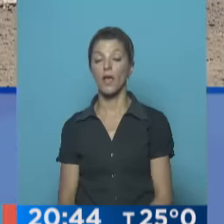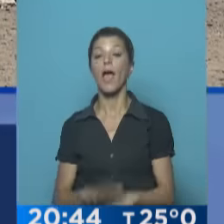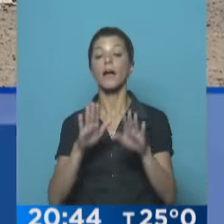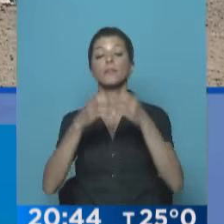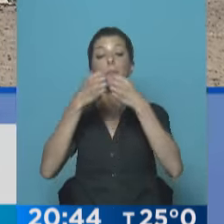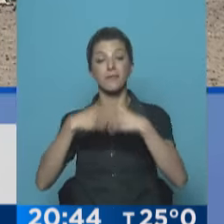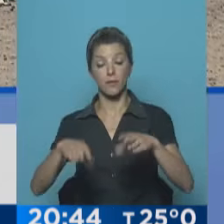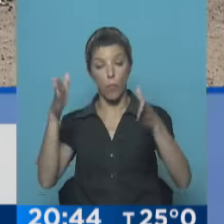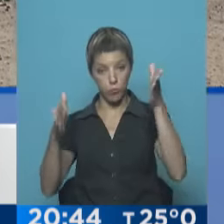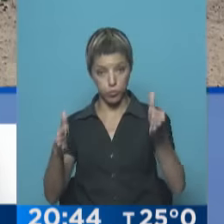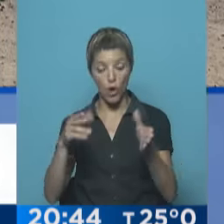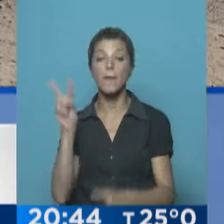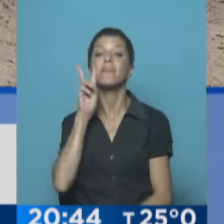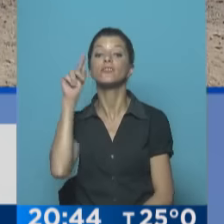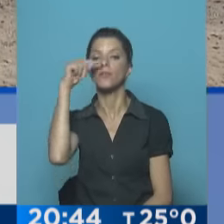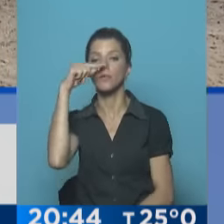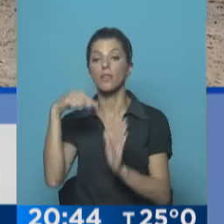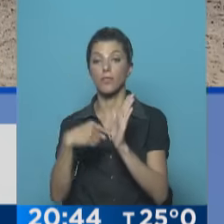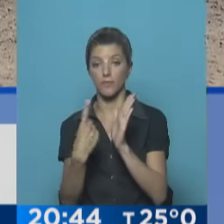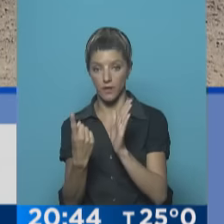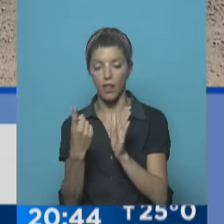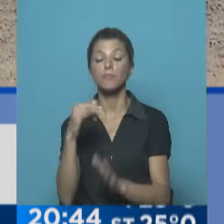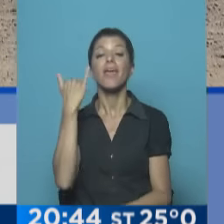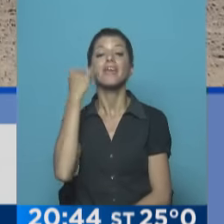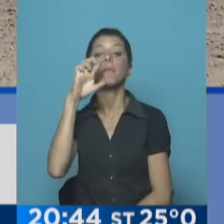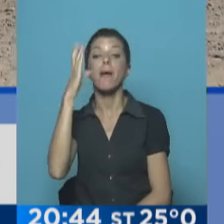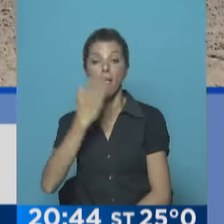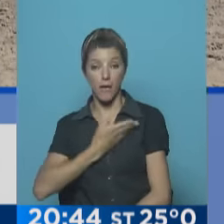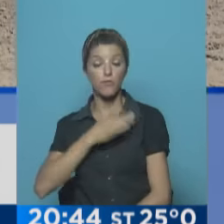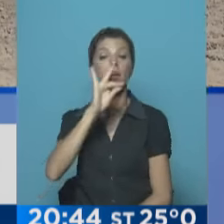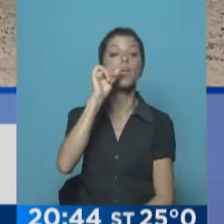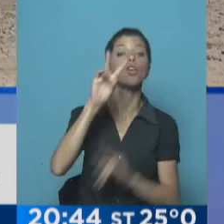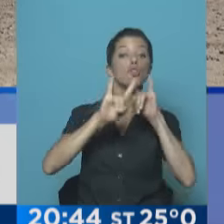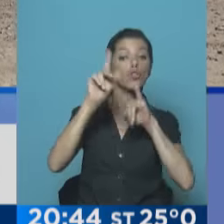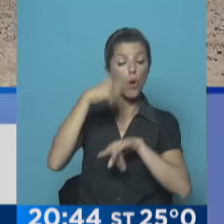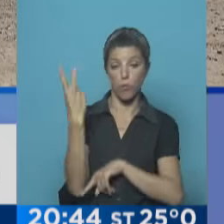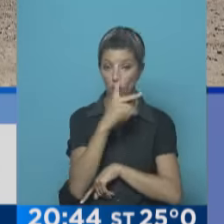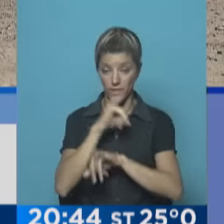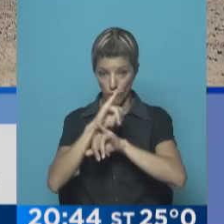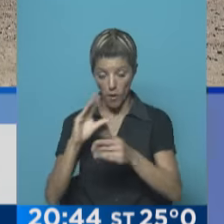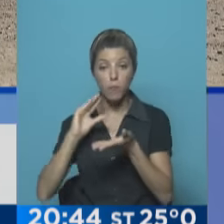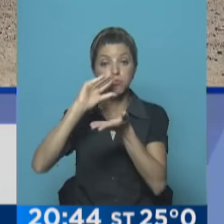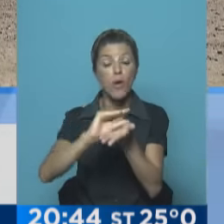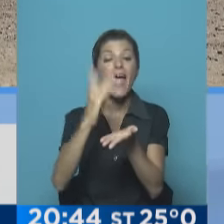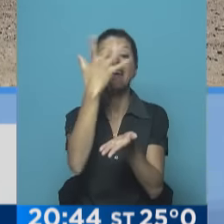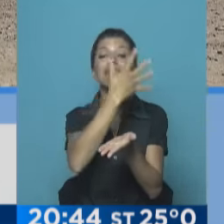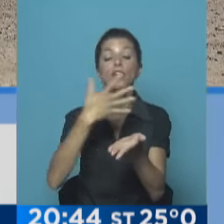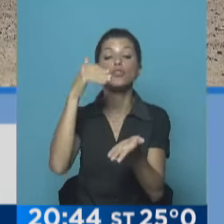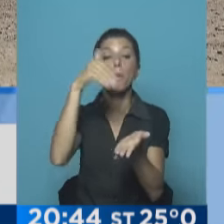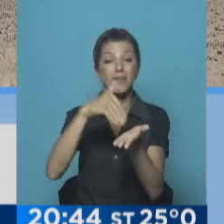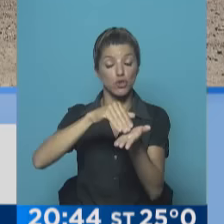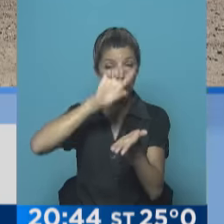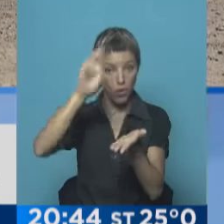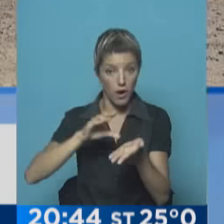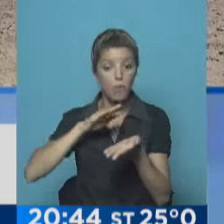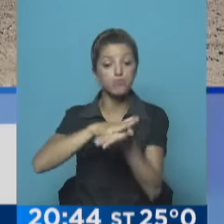comenzamos este nuevo bloque de Visión 7 Central. YPF y Dow anunciaron una inversión adicional de 500 millones de dólares en